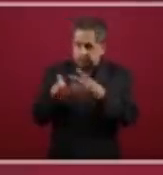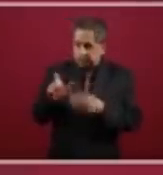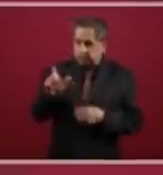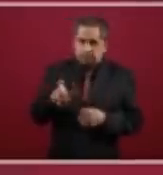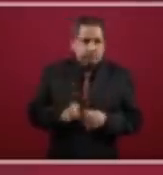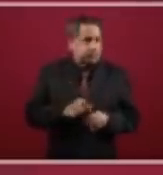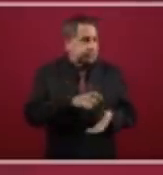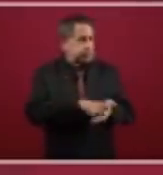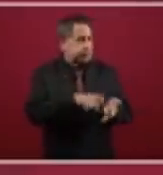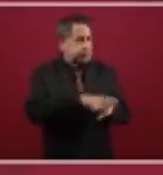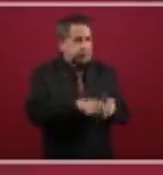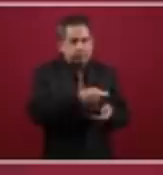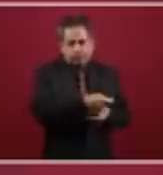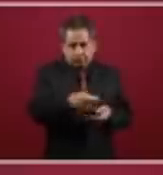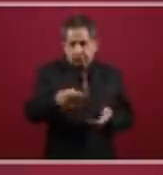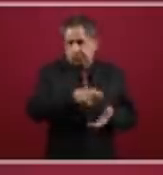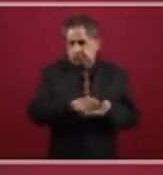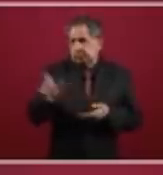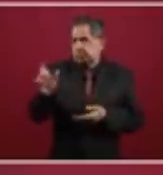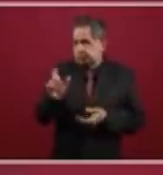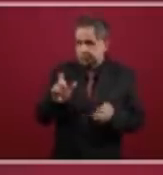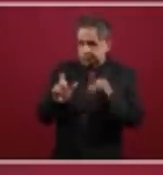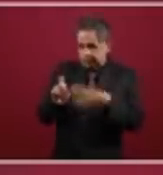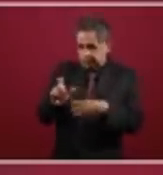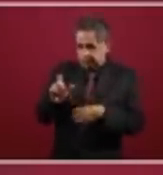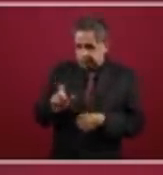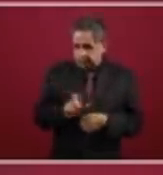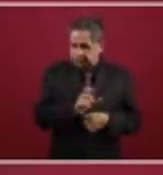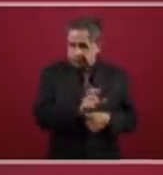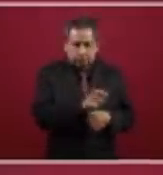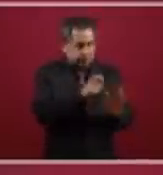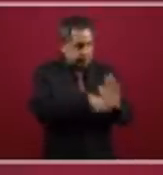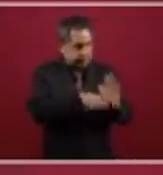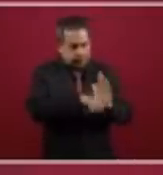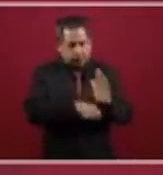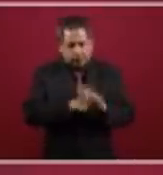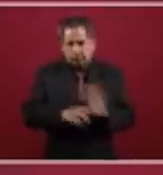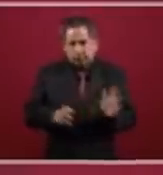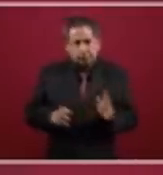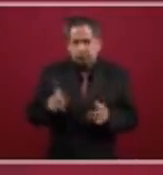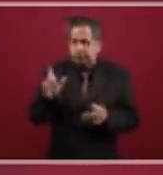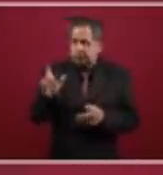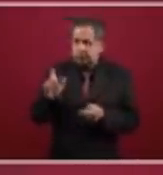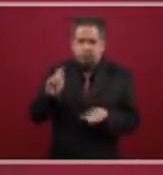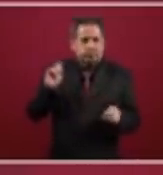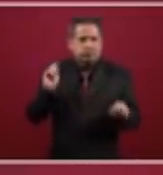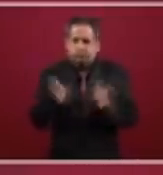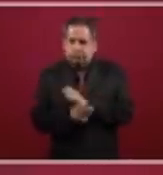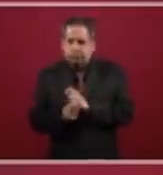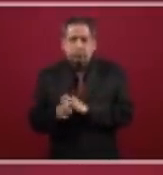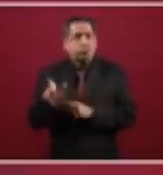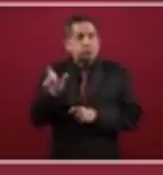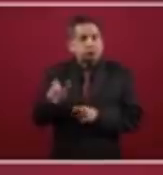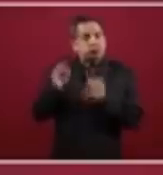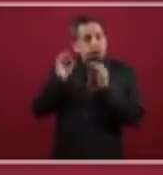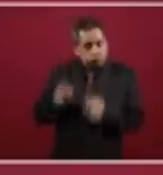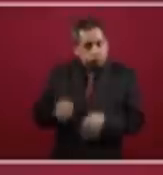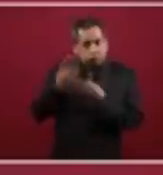distintas tiendas comerciales, en distintas tiendas de autoservicio, se pasó a una tarjeta bancaria.